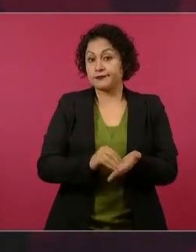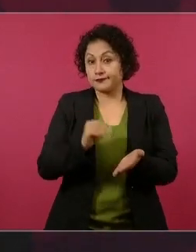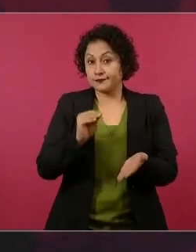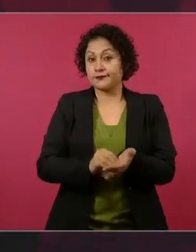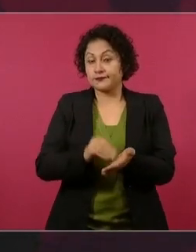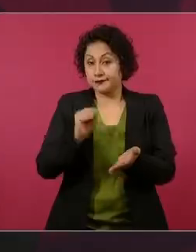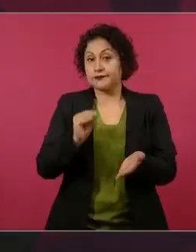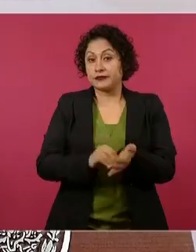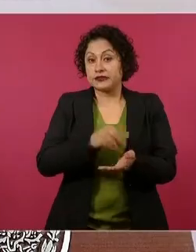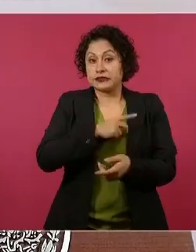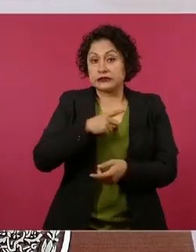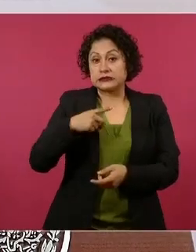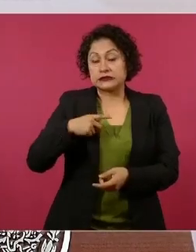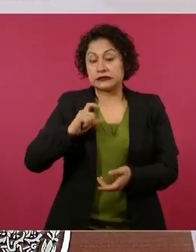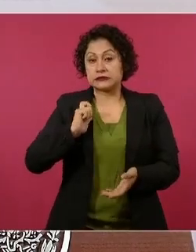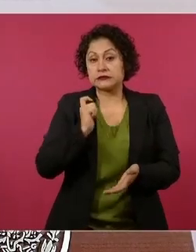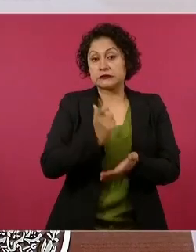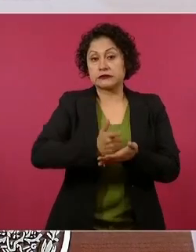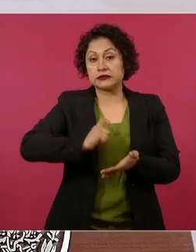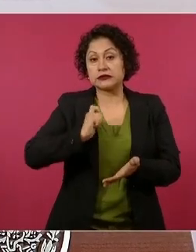año con año, nada más de intereses,